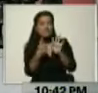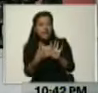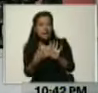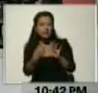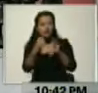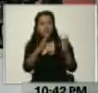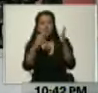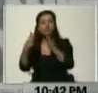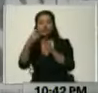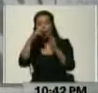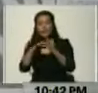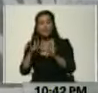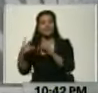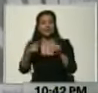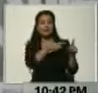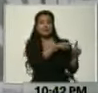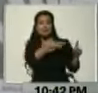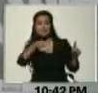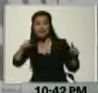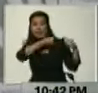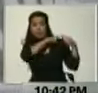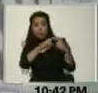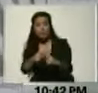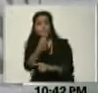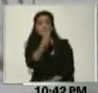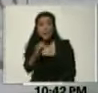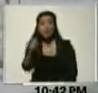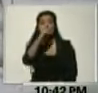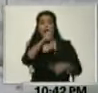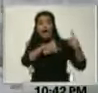2016, 20 años aspirando.